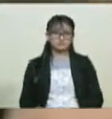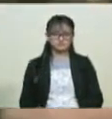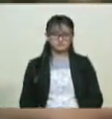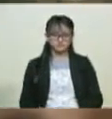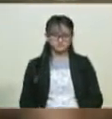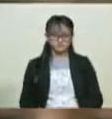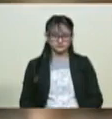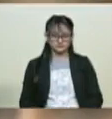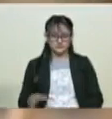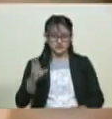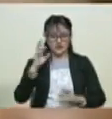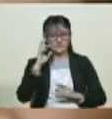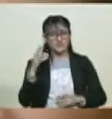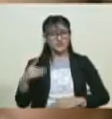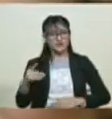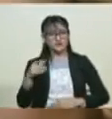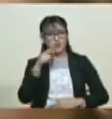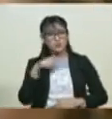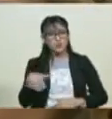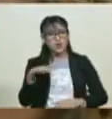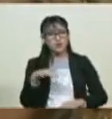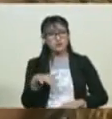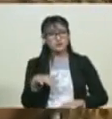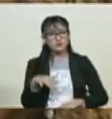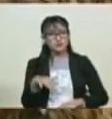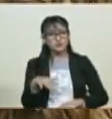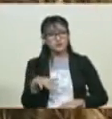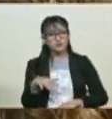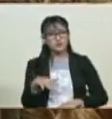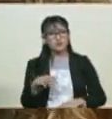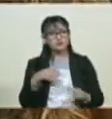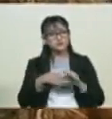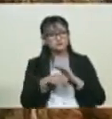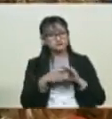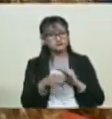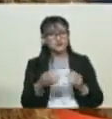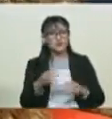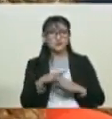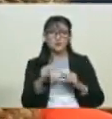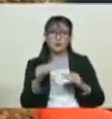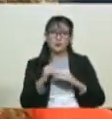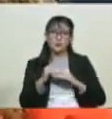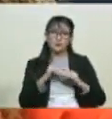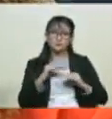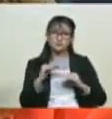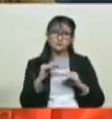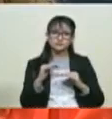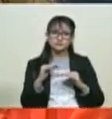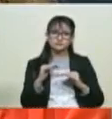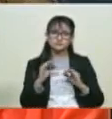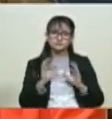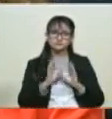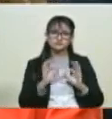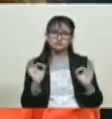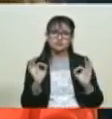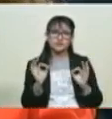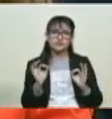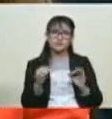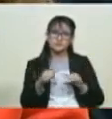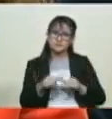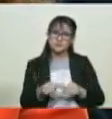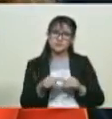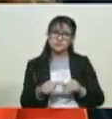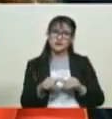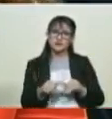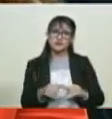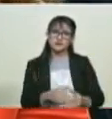los derechos del pueblo y que estabilice el acceso a bienes y servicios de manera constante y permanente